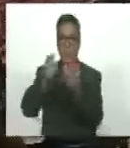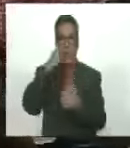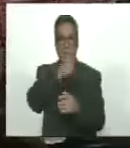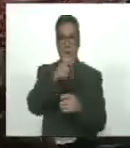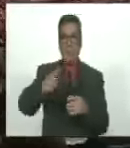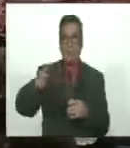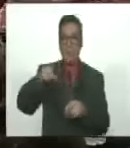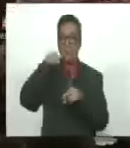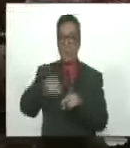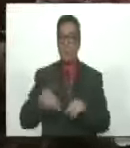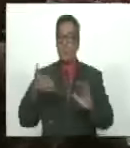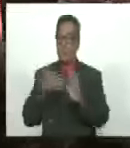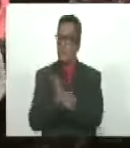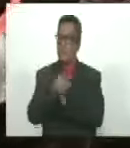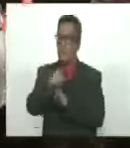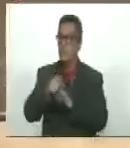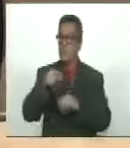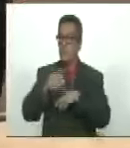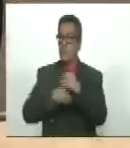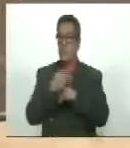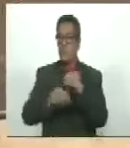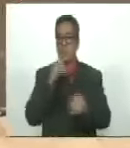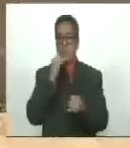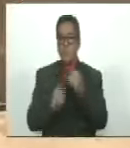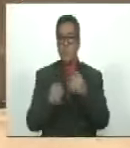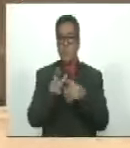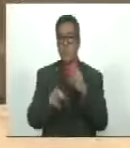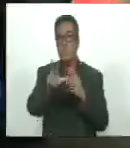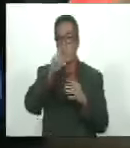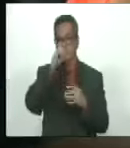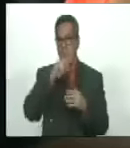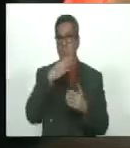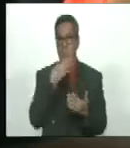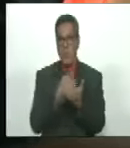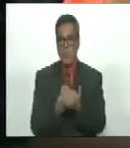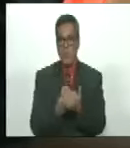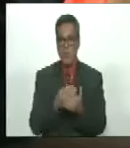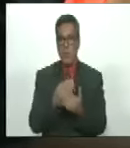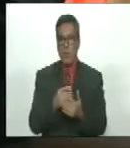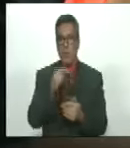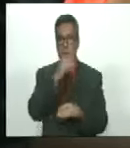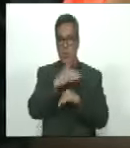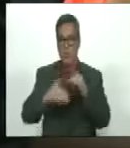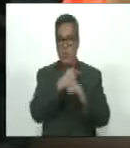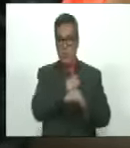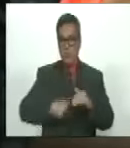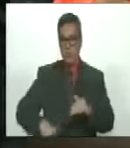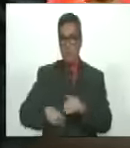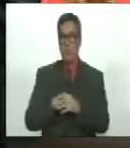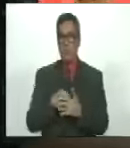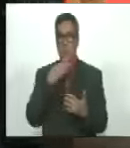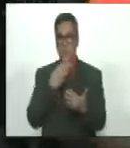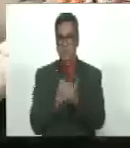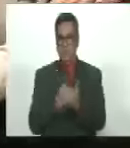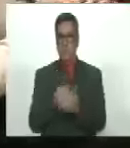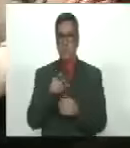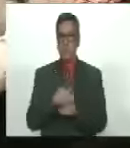pueblo de manera significante como lo hemos venido haciendo estos últimos tres años. Muchas gracias, señor vicepresidente.